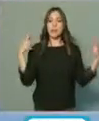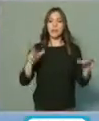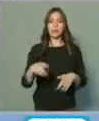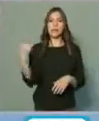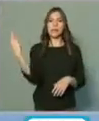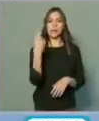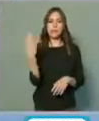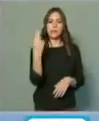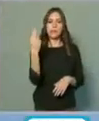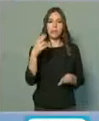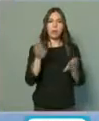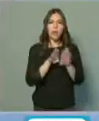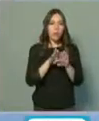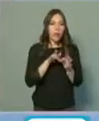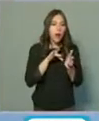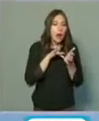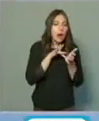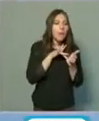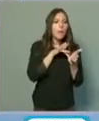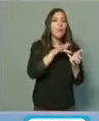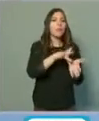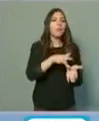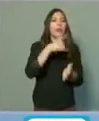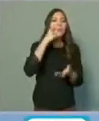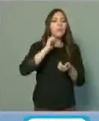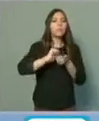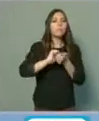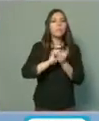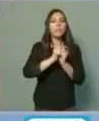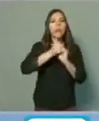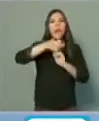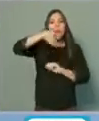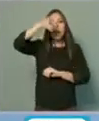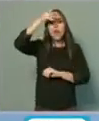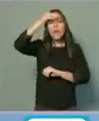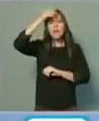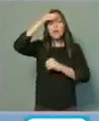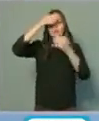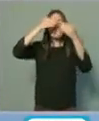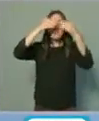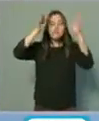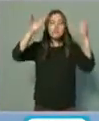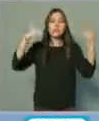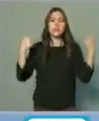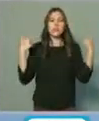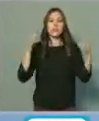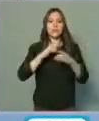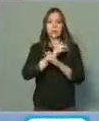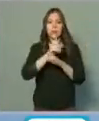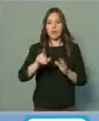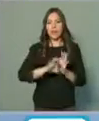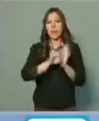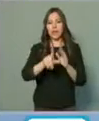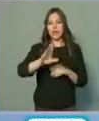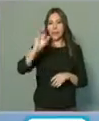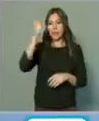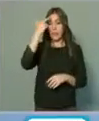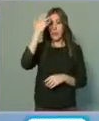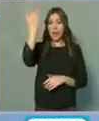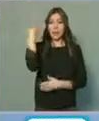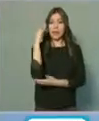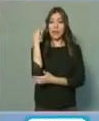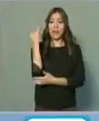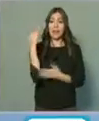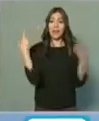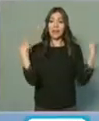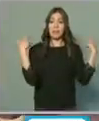el alumno. ¿Y cómo han cambiado los métodos de enseñanza? Tú lo dices. Yo me acuerdo cuando estaba en el kinder con la maestra Luz María y todos los